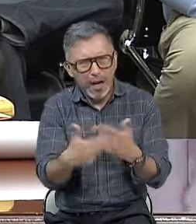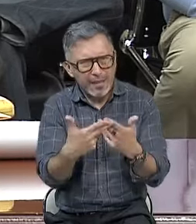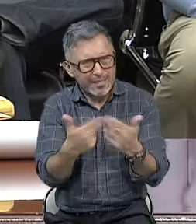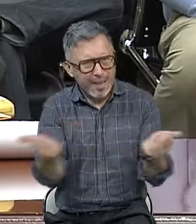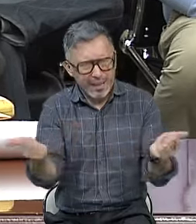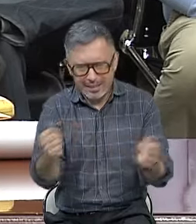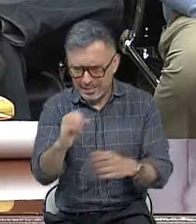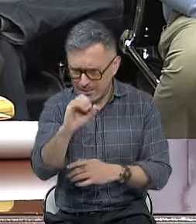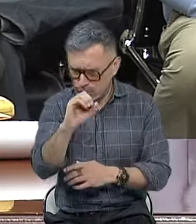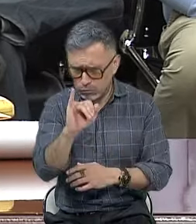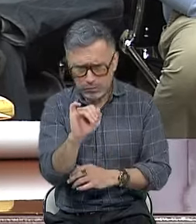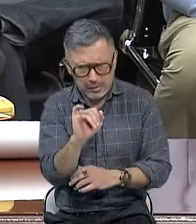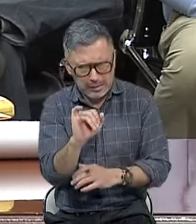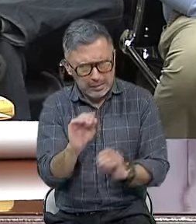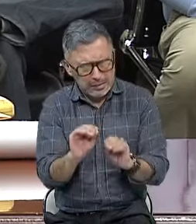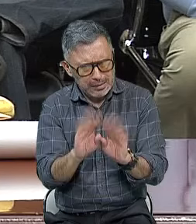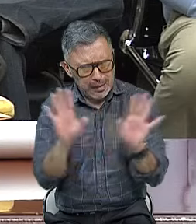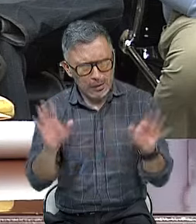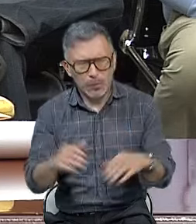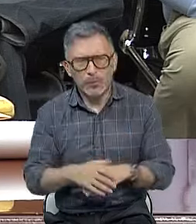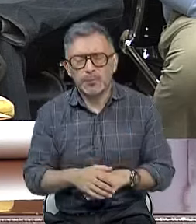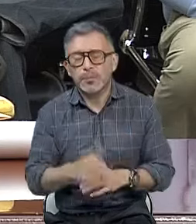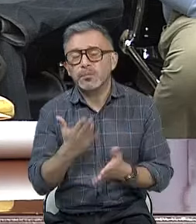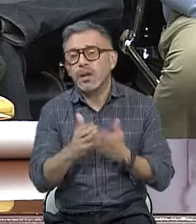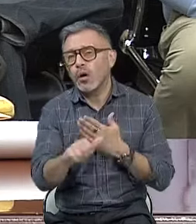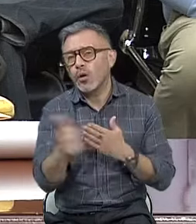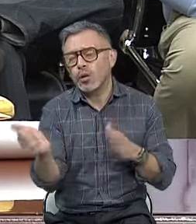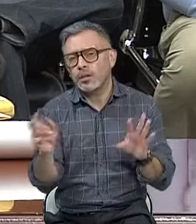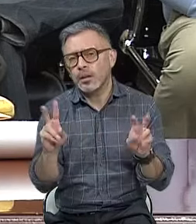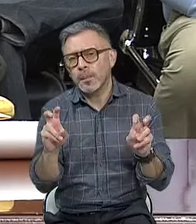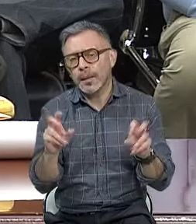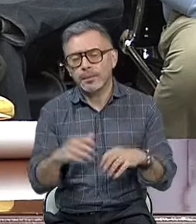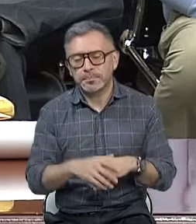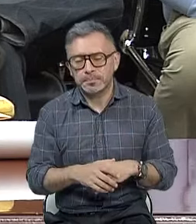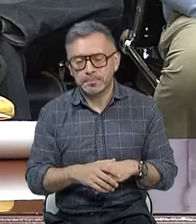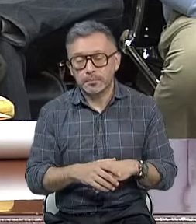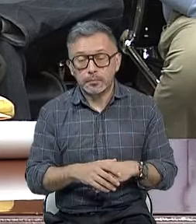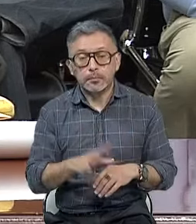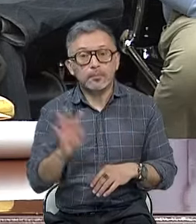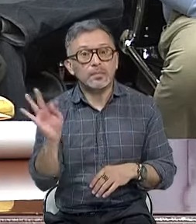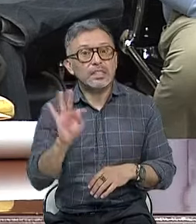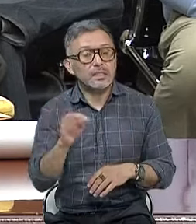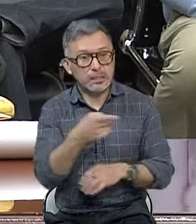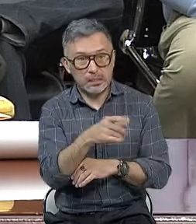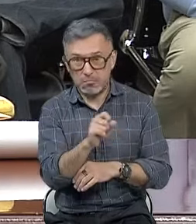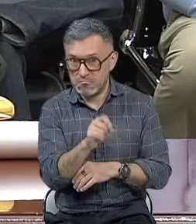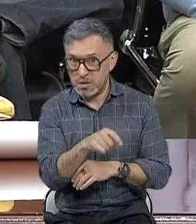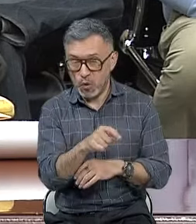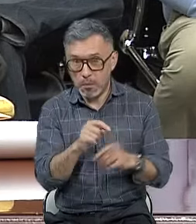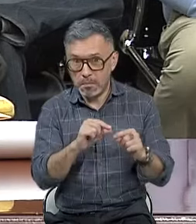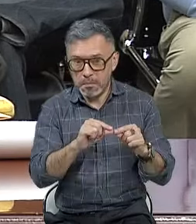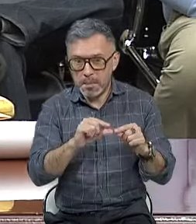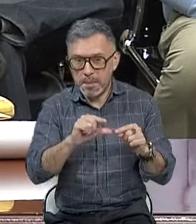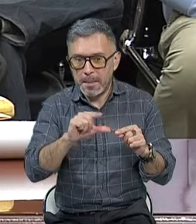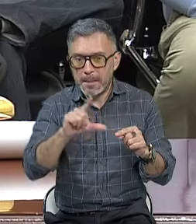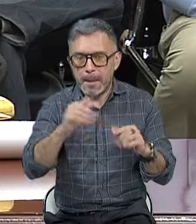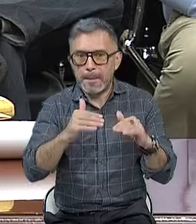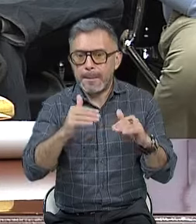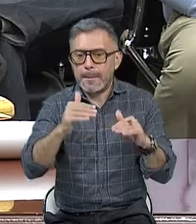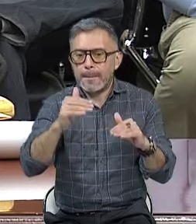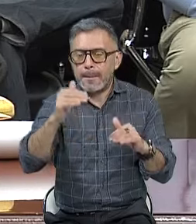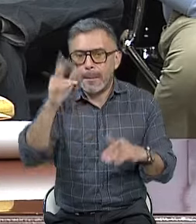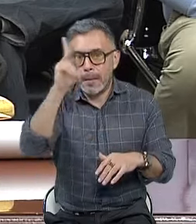evidente y en el tema del O sea si hubiera seguido la tendencia que iba a la alza esto